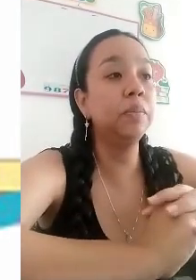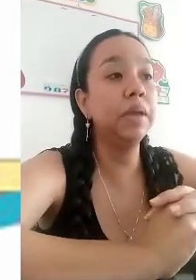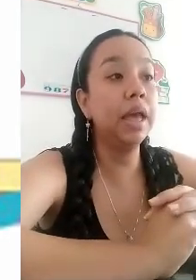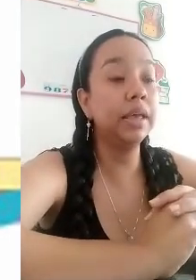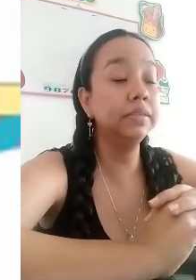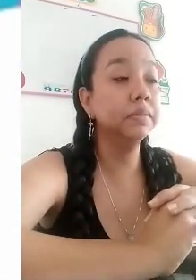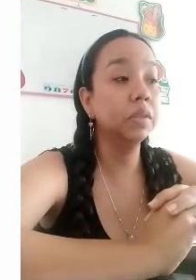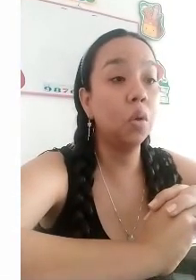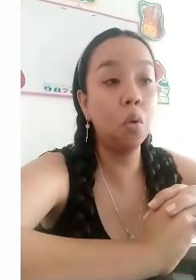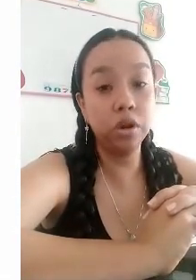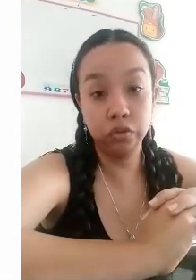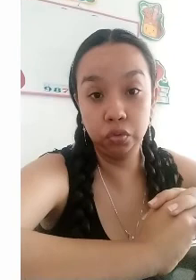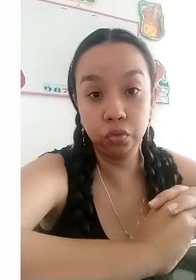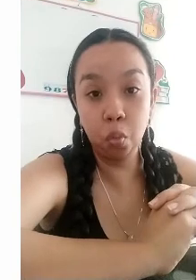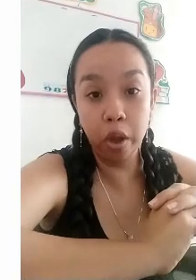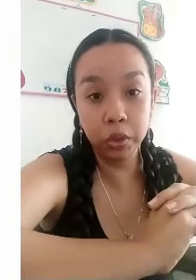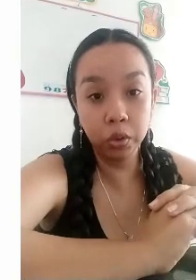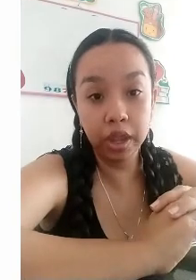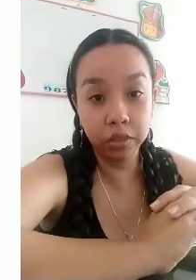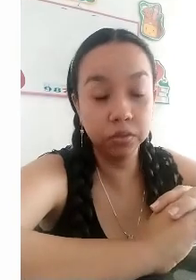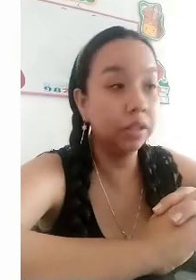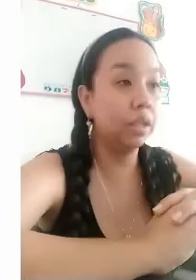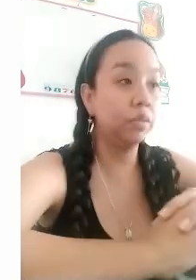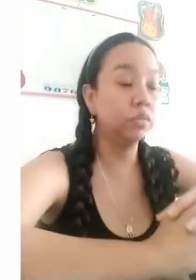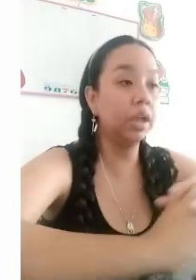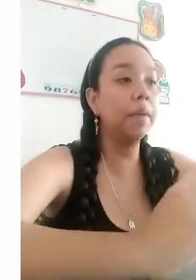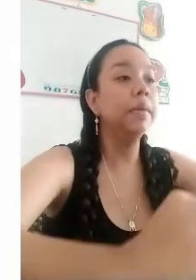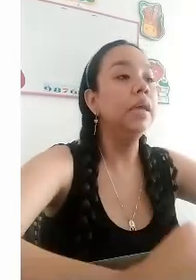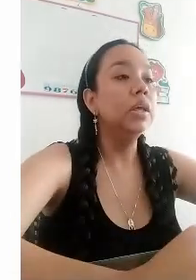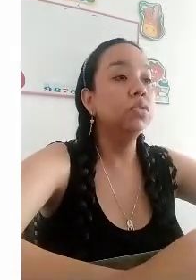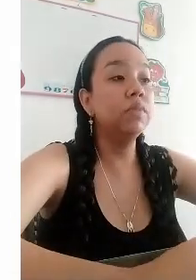estas propiedades con estos cuatro objetos que